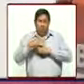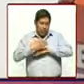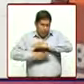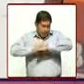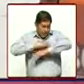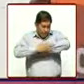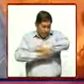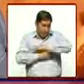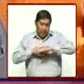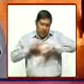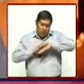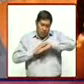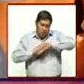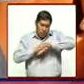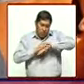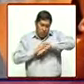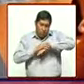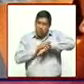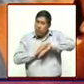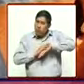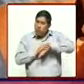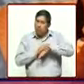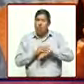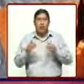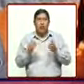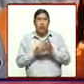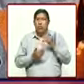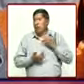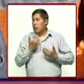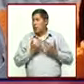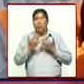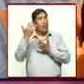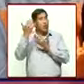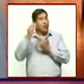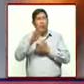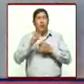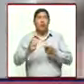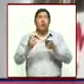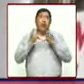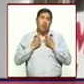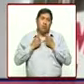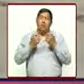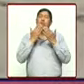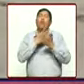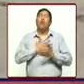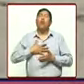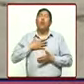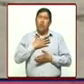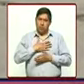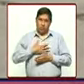pomadas antiquemaduras, bienvenidos. Estamos nosotros a la espera de sus donaciones.